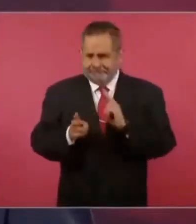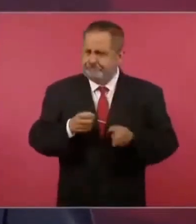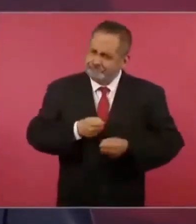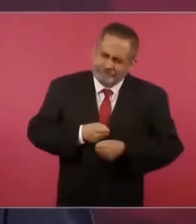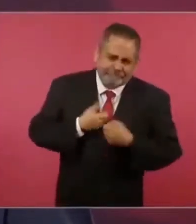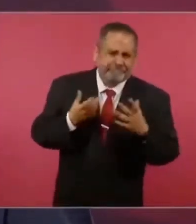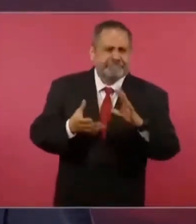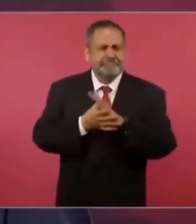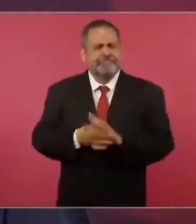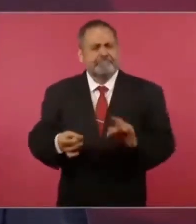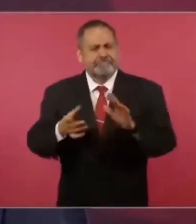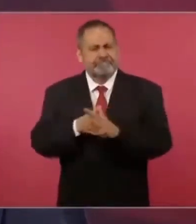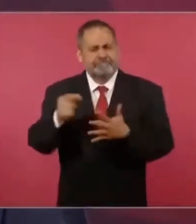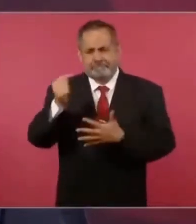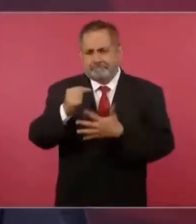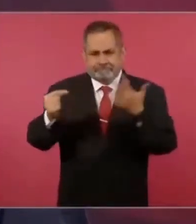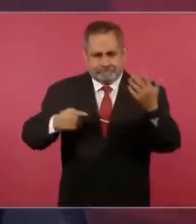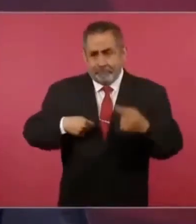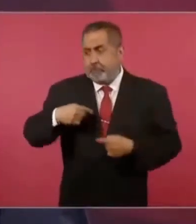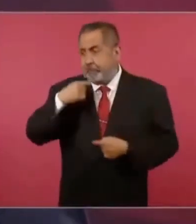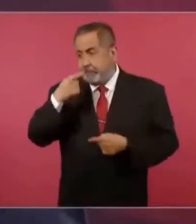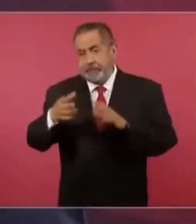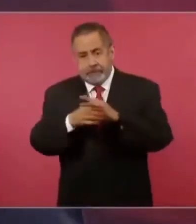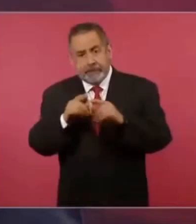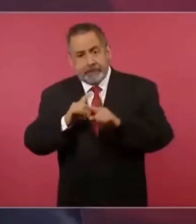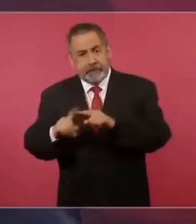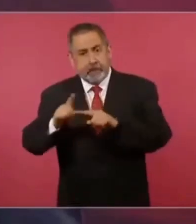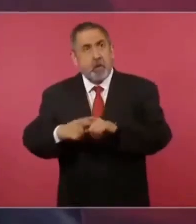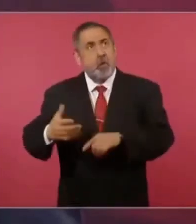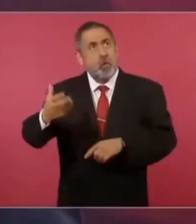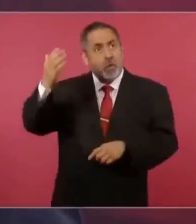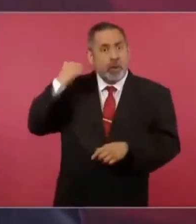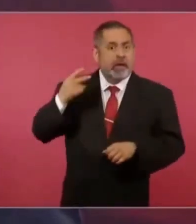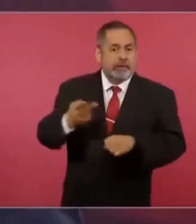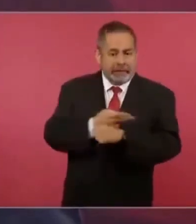de lo que ha ocurrido en otros tiempos.